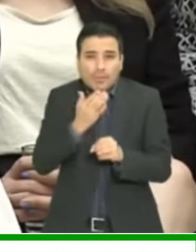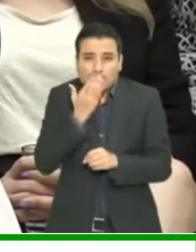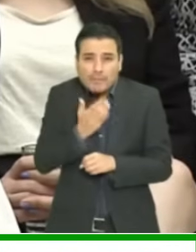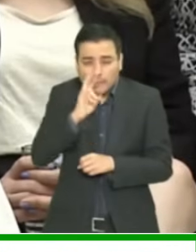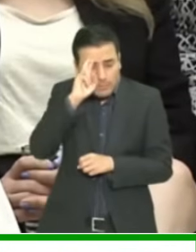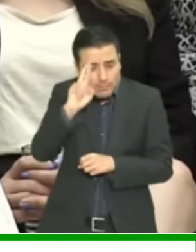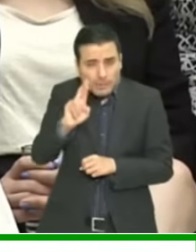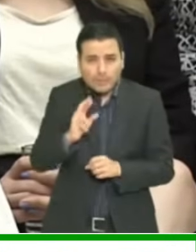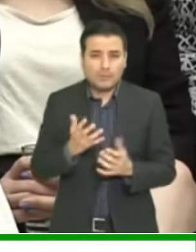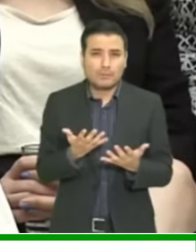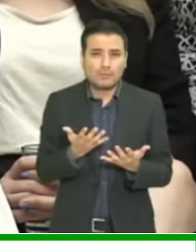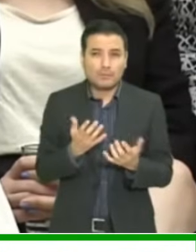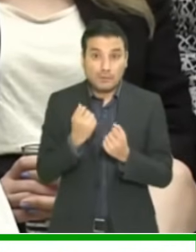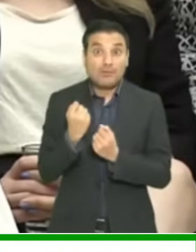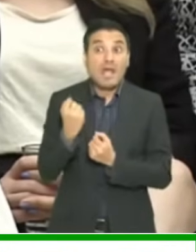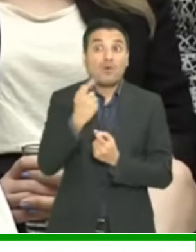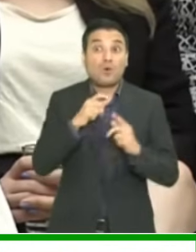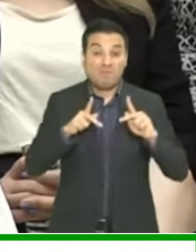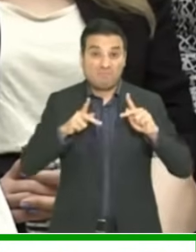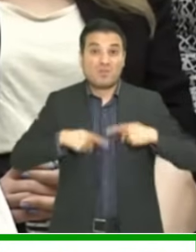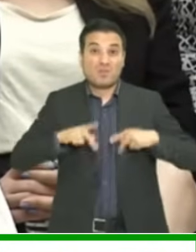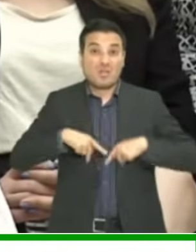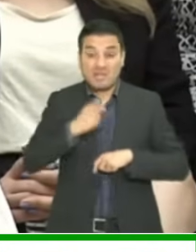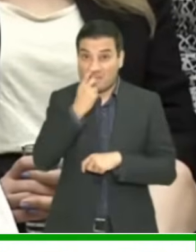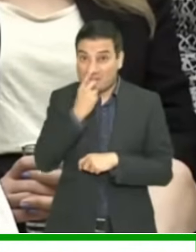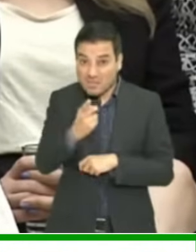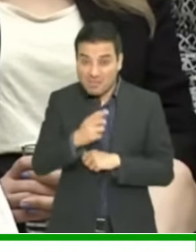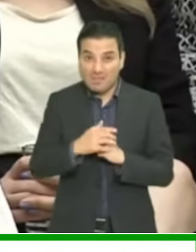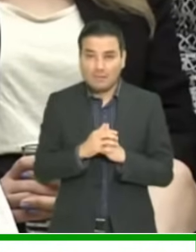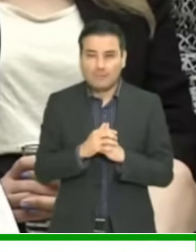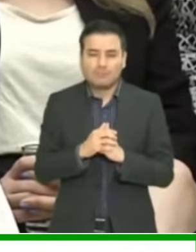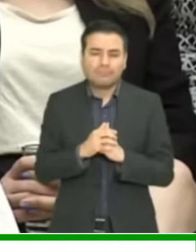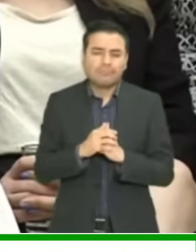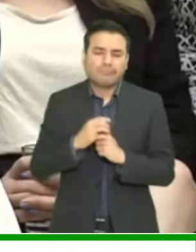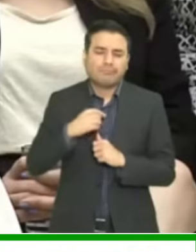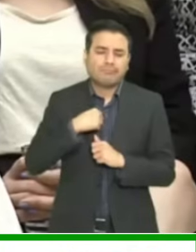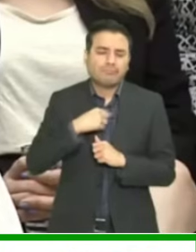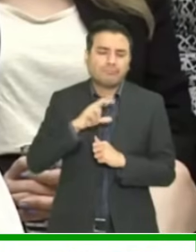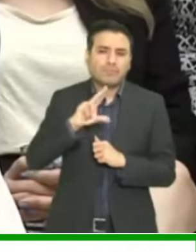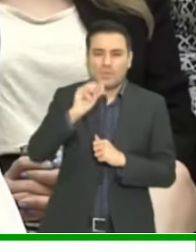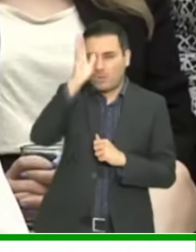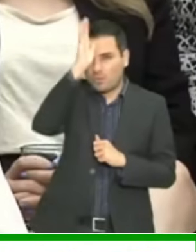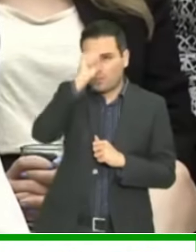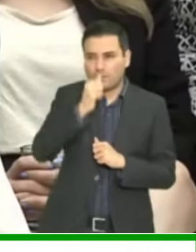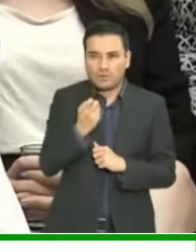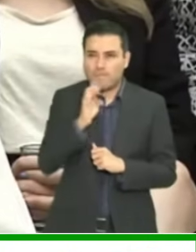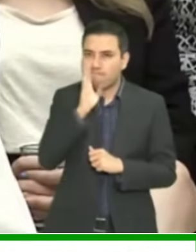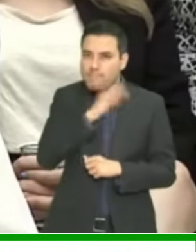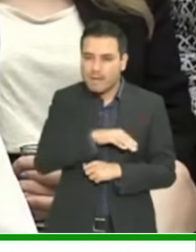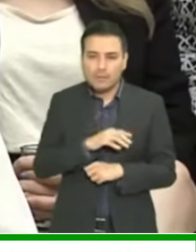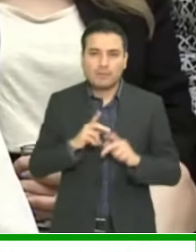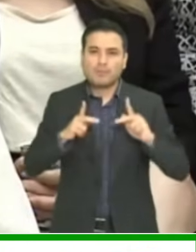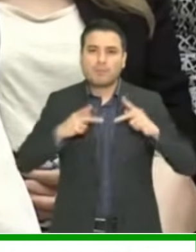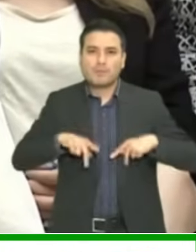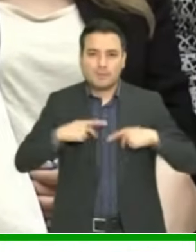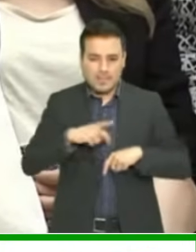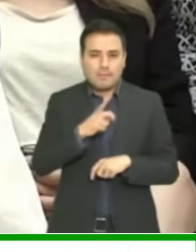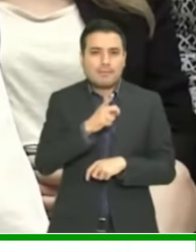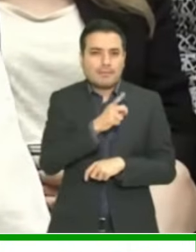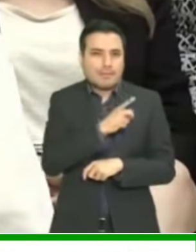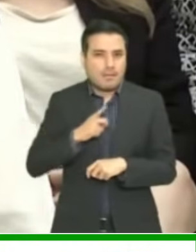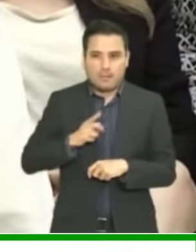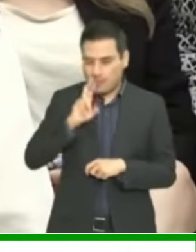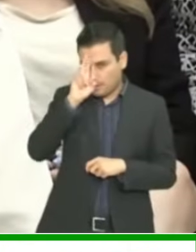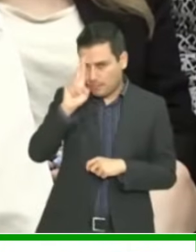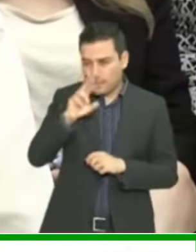No, ahí he escuchado descalificaciones a las que yo no me puedo sumar y repruebo. La gente tiene que respetar. Por